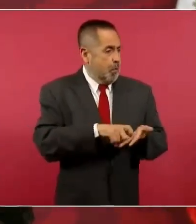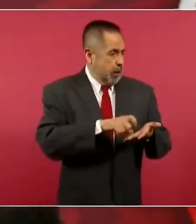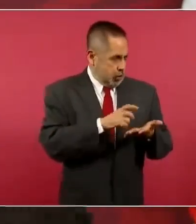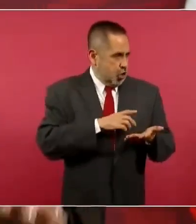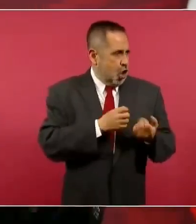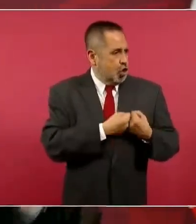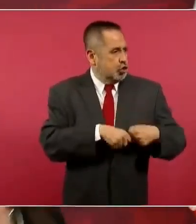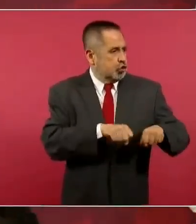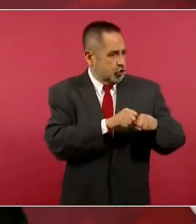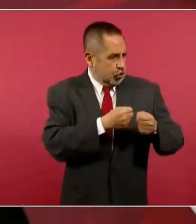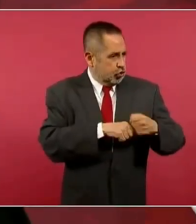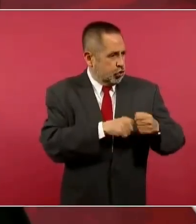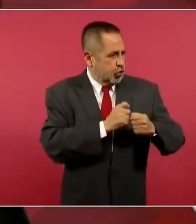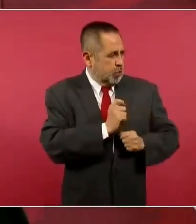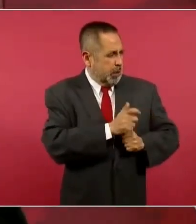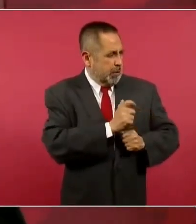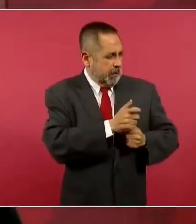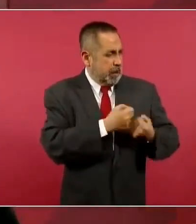a bajo precio.